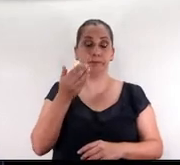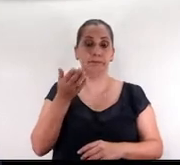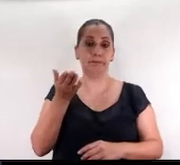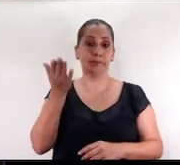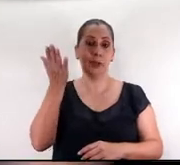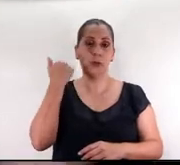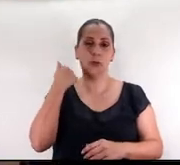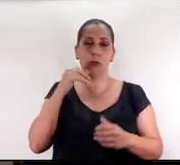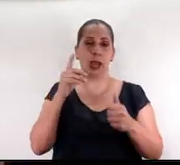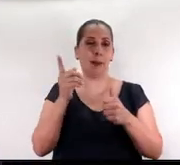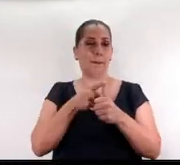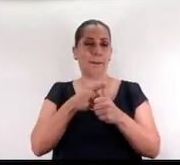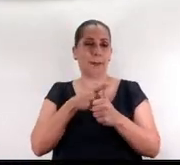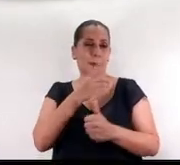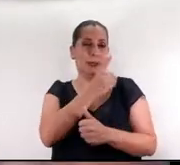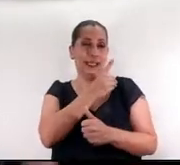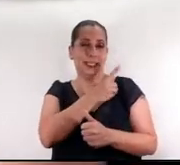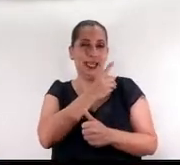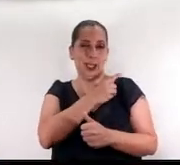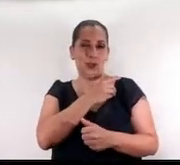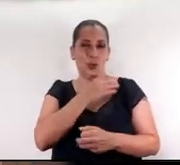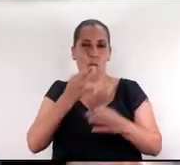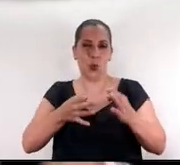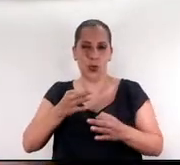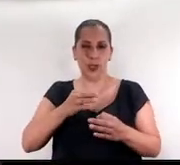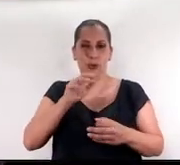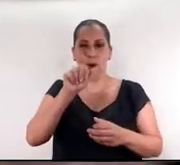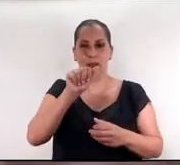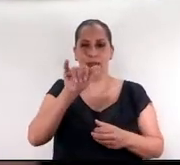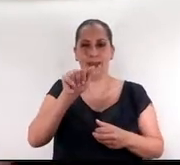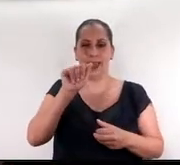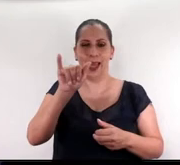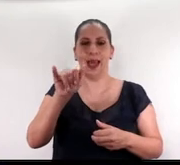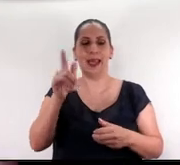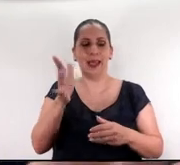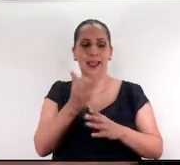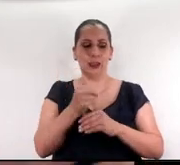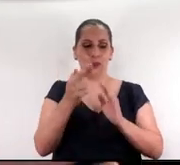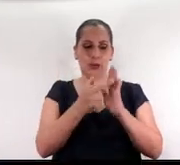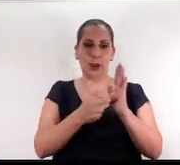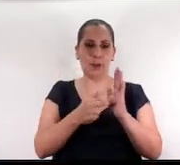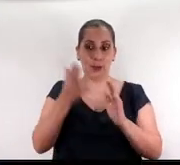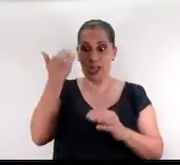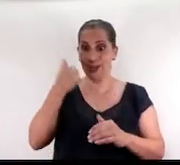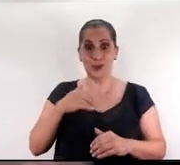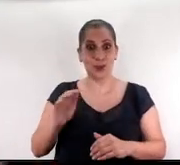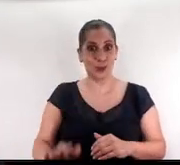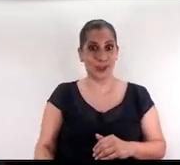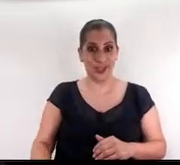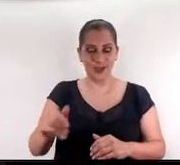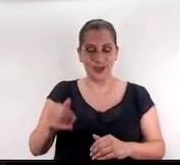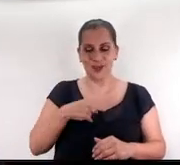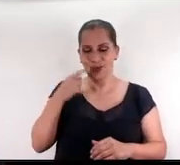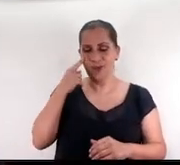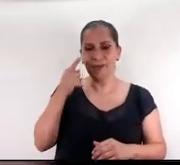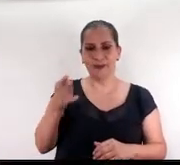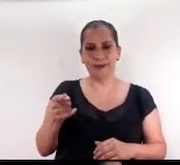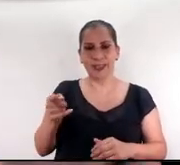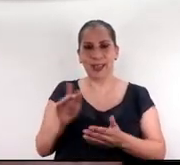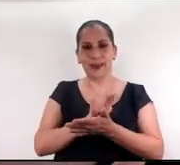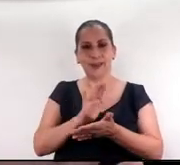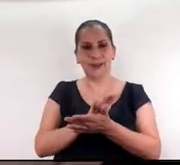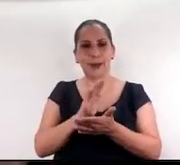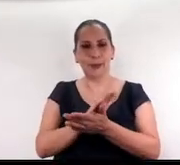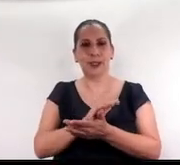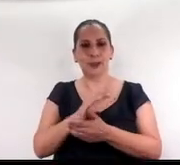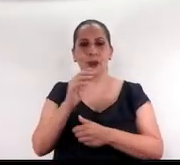digamos, el primer director jurídico de la IA, le tocó redactar buena parte de los reglamentos. Todavía cuando era niño yo me topaba buena parte de los primeros reglamentos de la IA